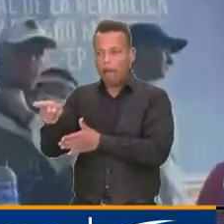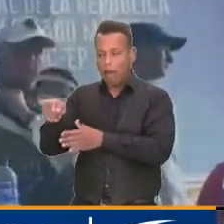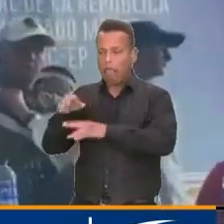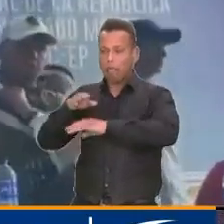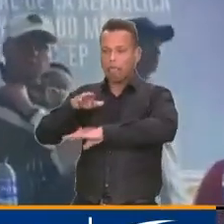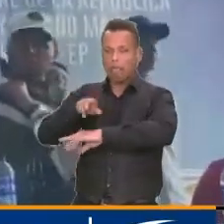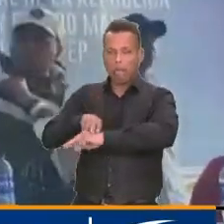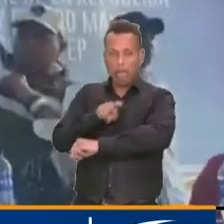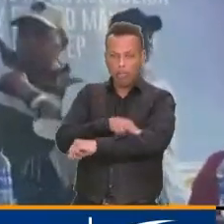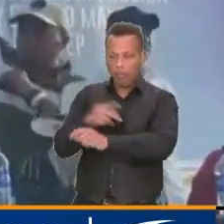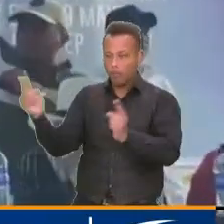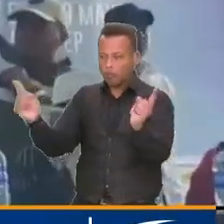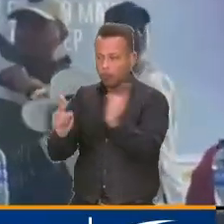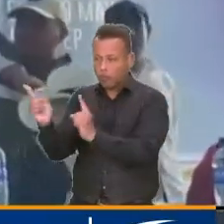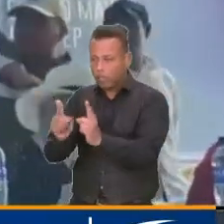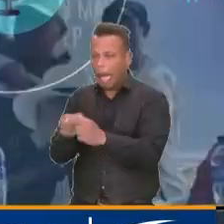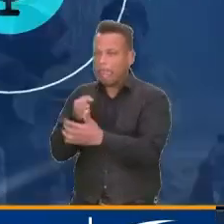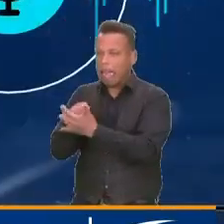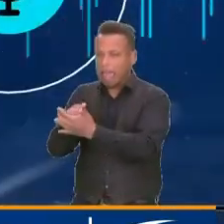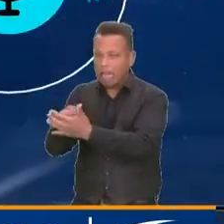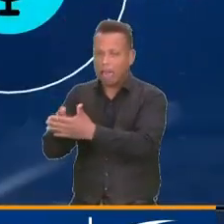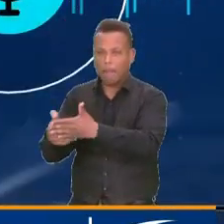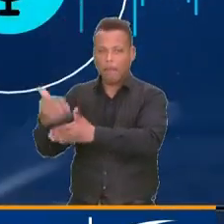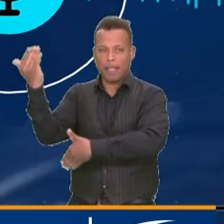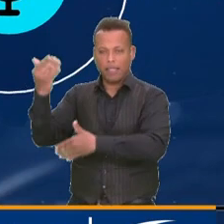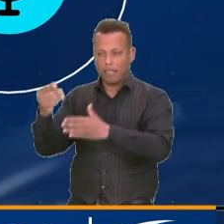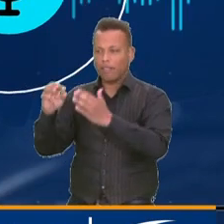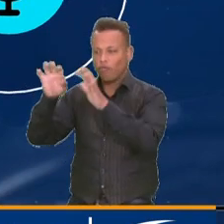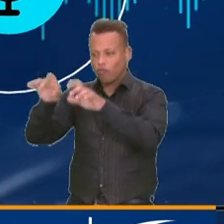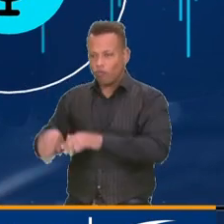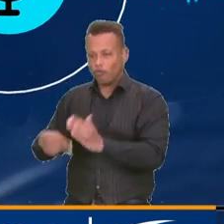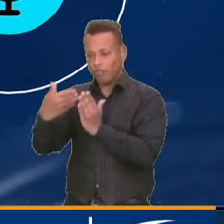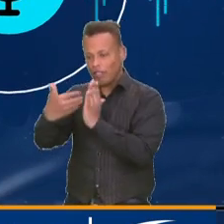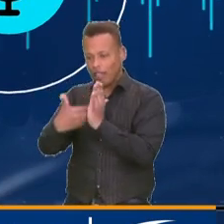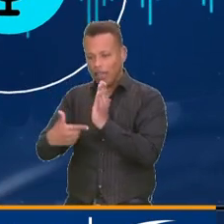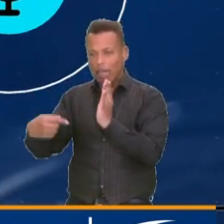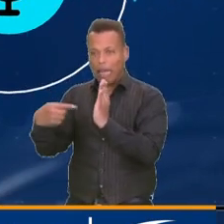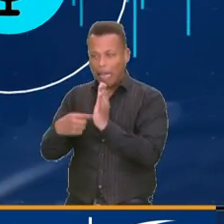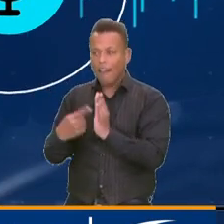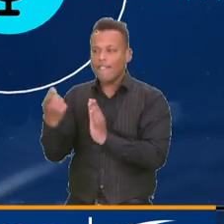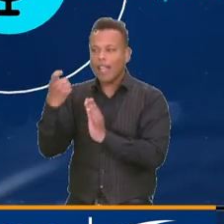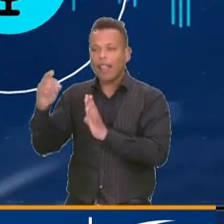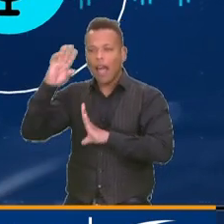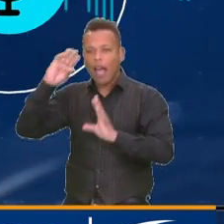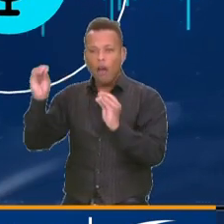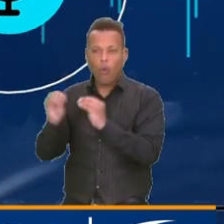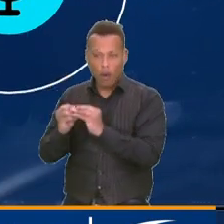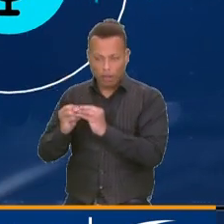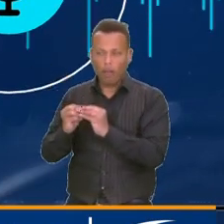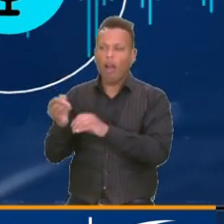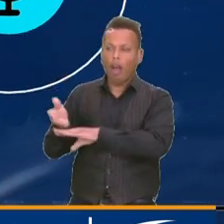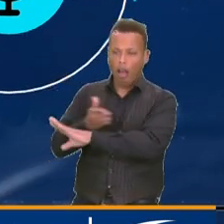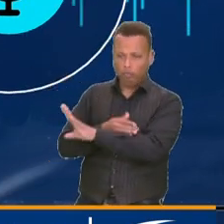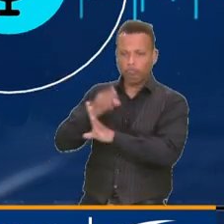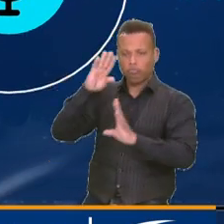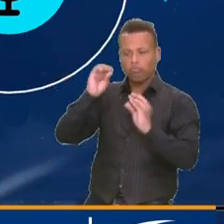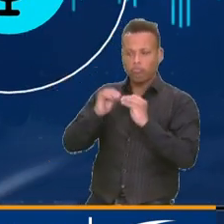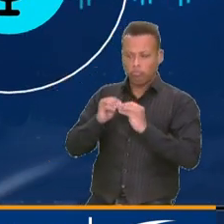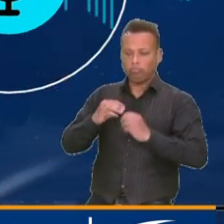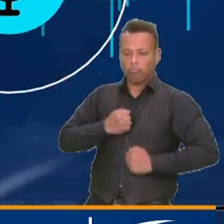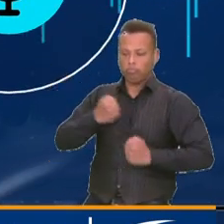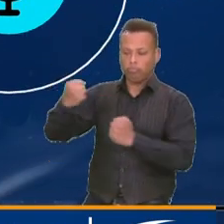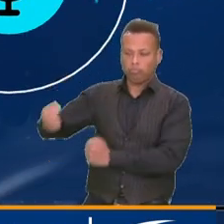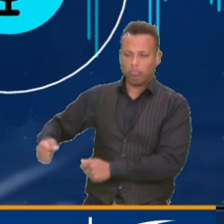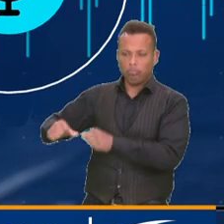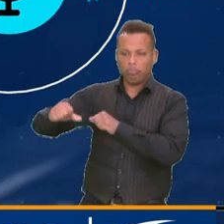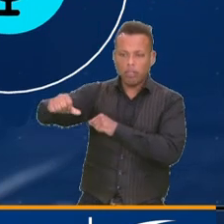encontraban tratando de sacar adelante el texto del cese al fuego, sobre el cual todavía no había acuerdo. Inicialmente se había hablado de un cese al fuego de 10